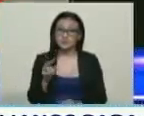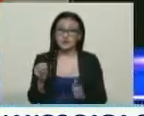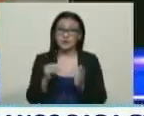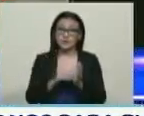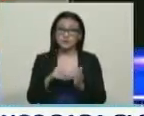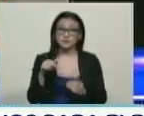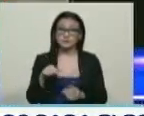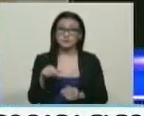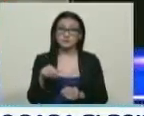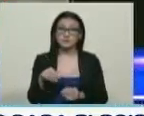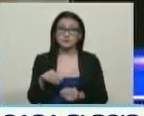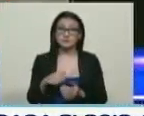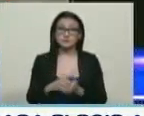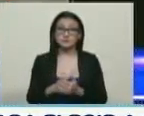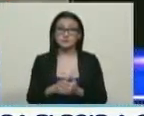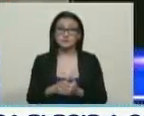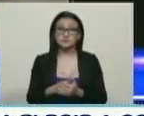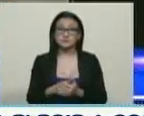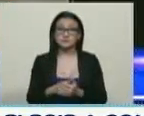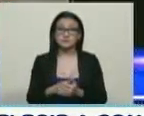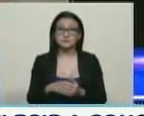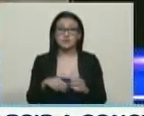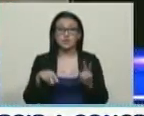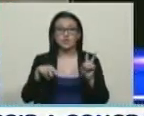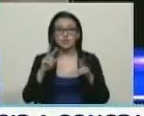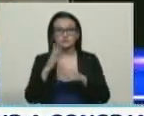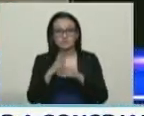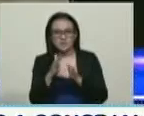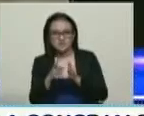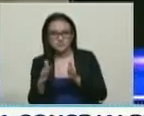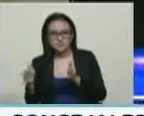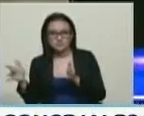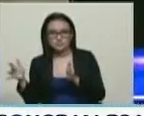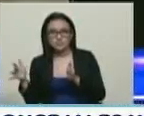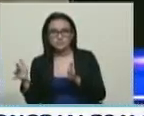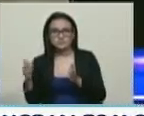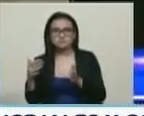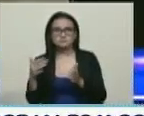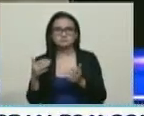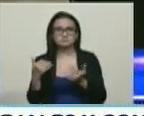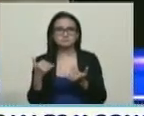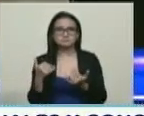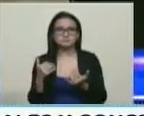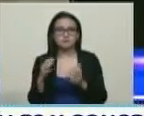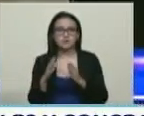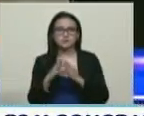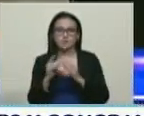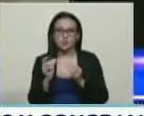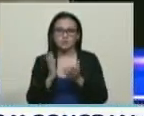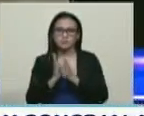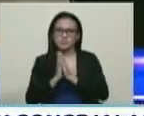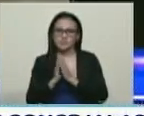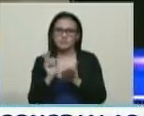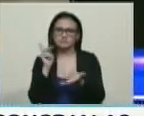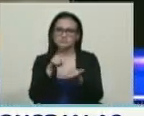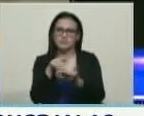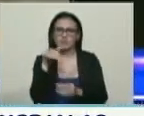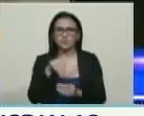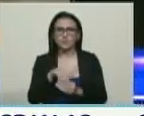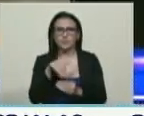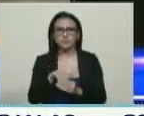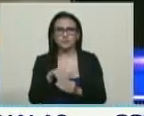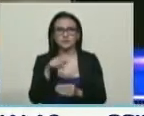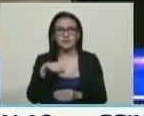son ya un poco más de las 12:30, todavía nos queda un espacio para que salgamos a votar. Estas son las